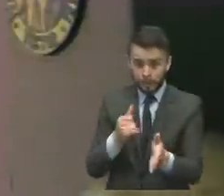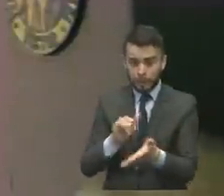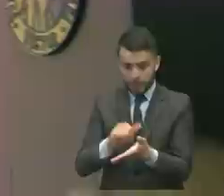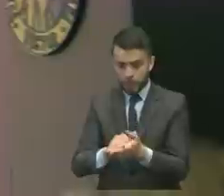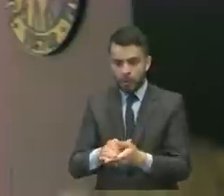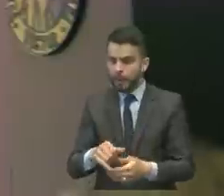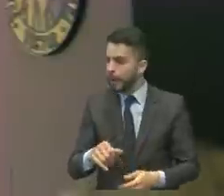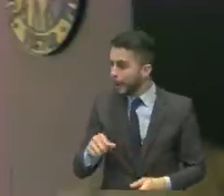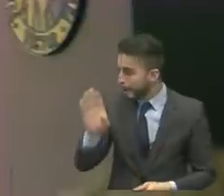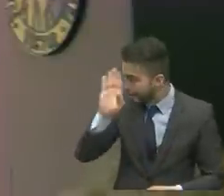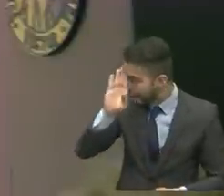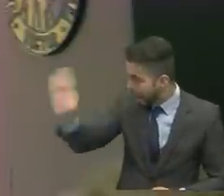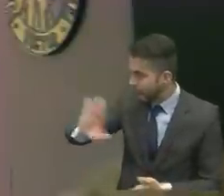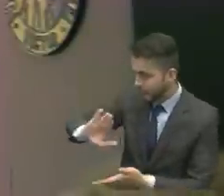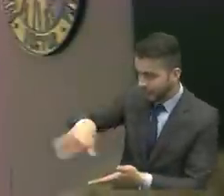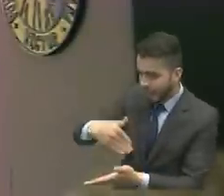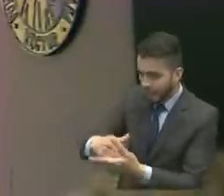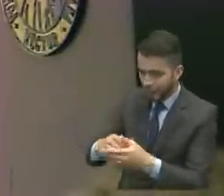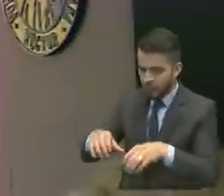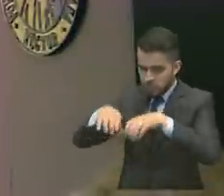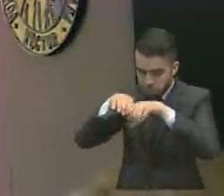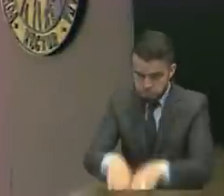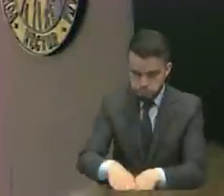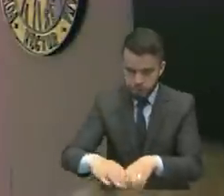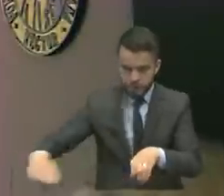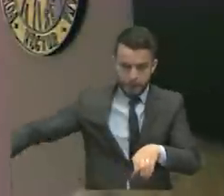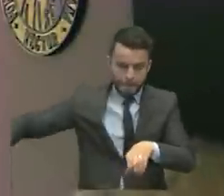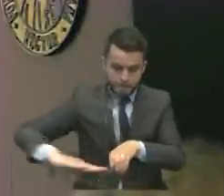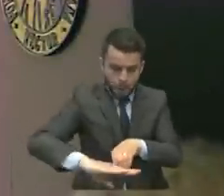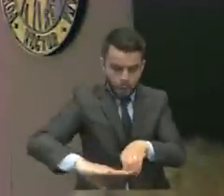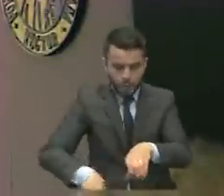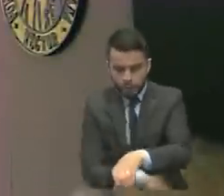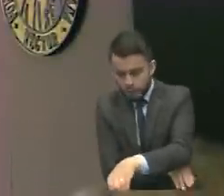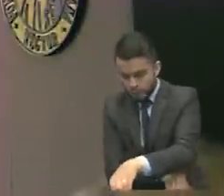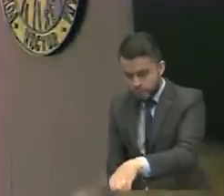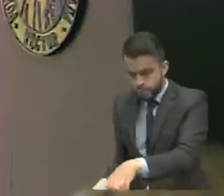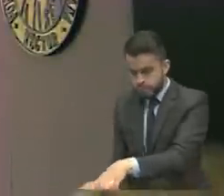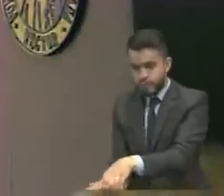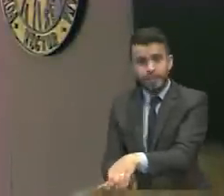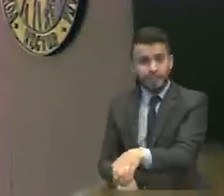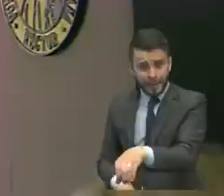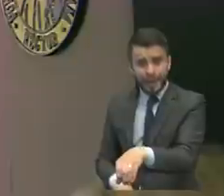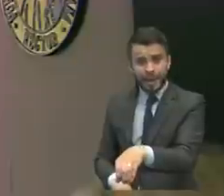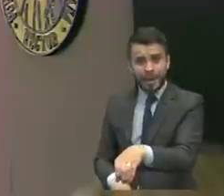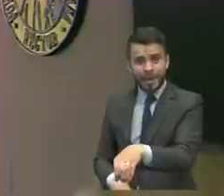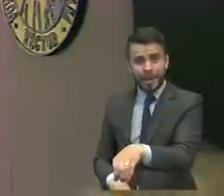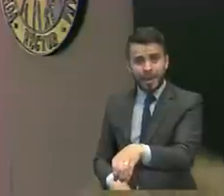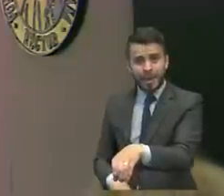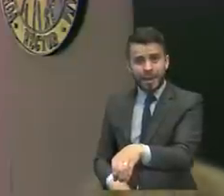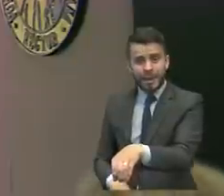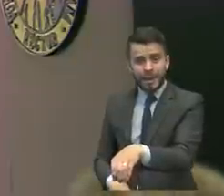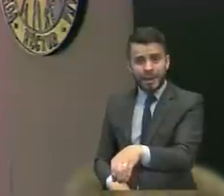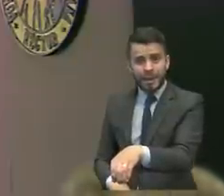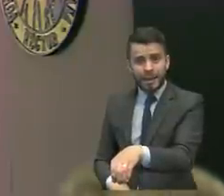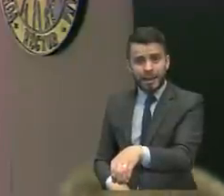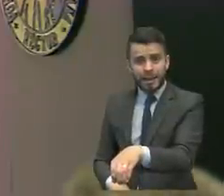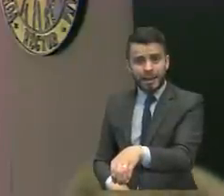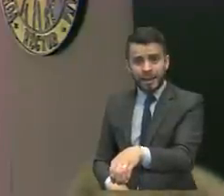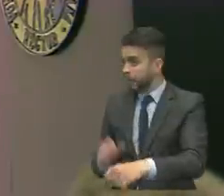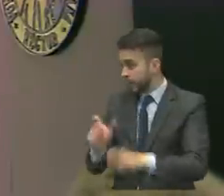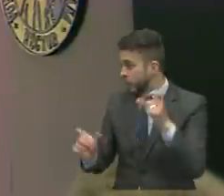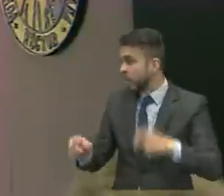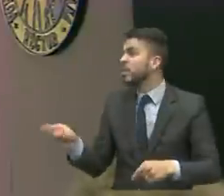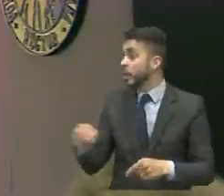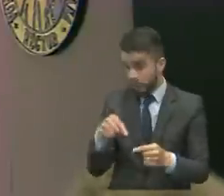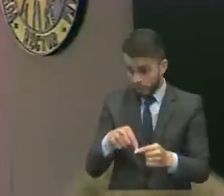la mitad del corredor, que pone un cajón en la mitad del corredor, ¿sí? Y que empaqueta a la gente, no importa para dónde vaya.